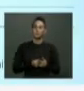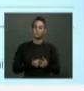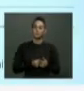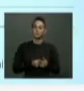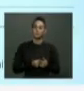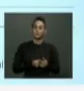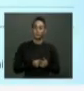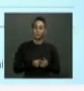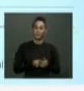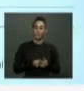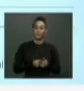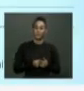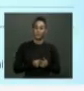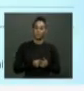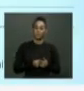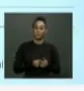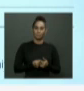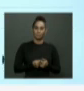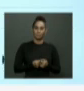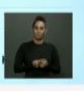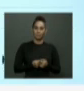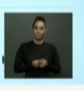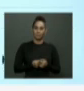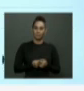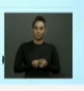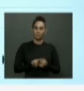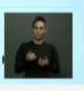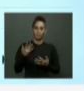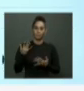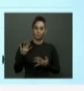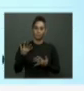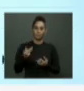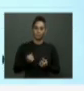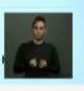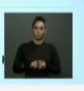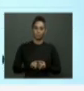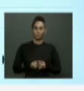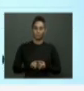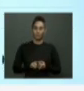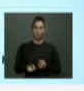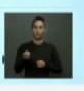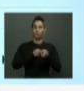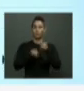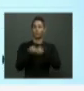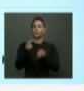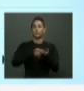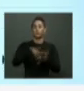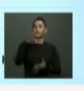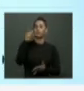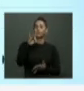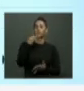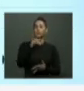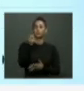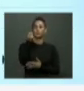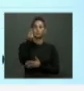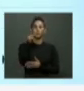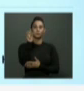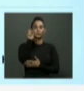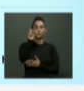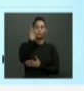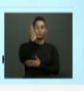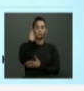el impacto a la salud que tiene no es grave y eso es bueno o sea eso es positivo saber que no afecta